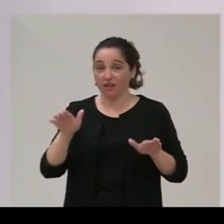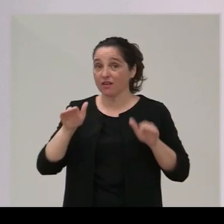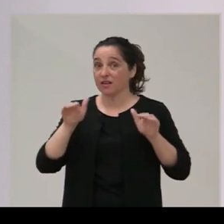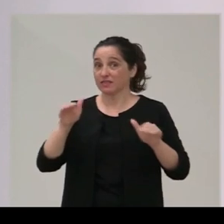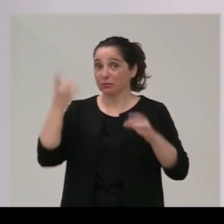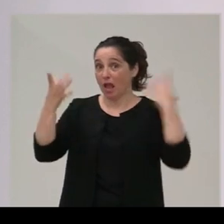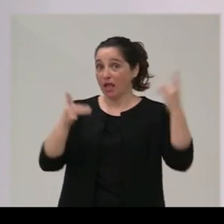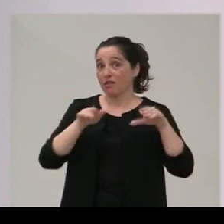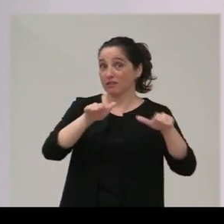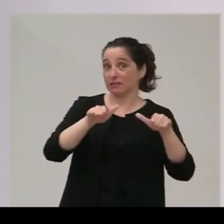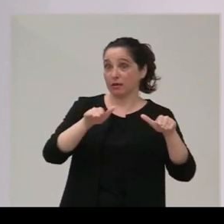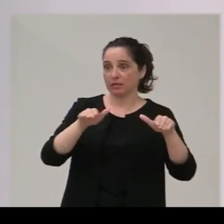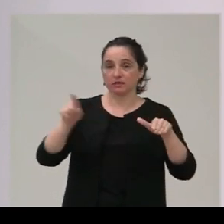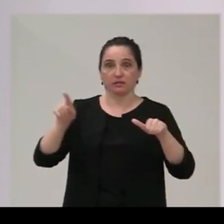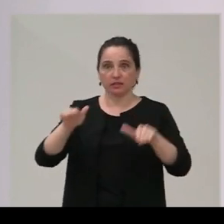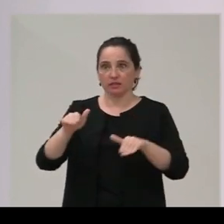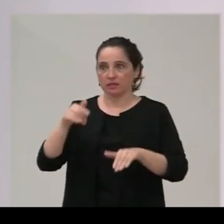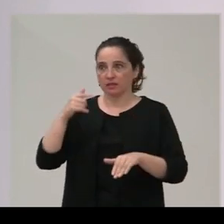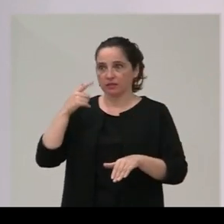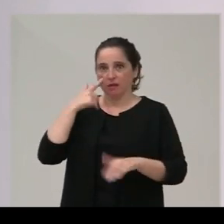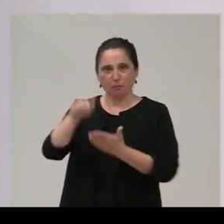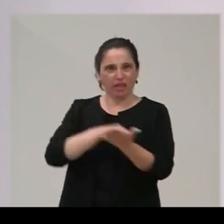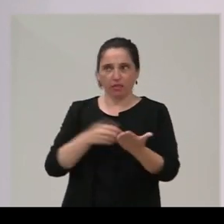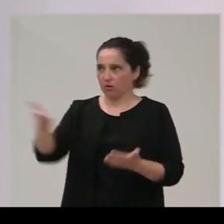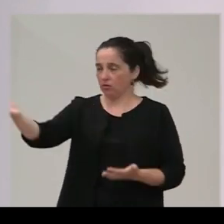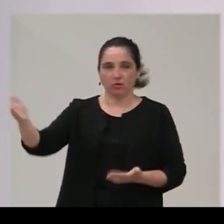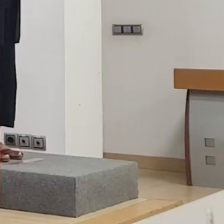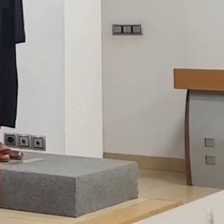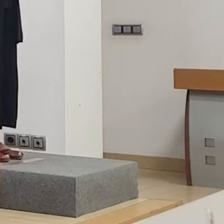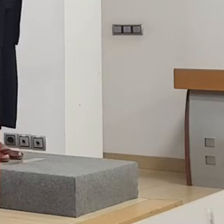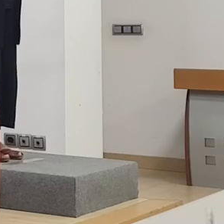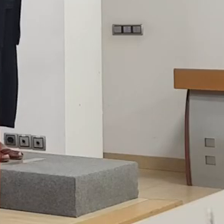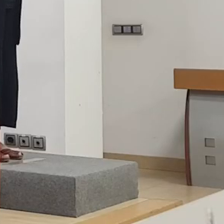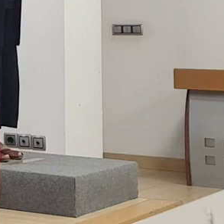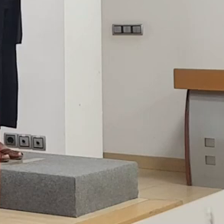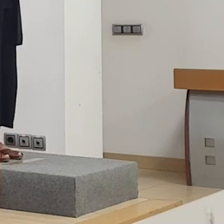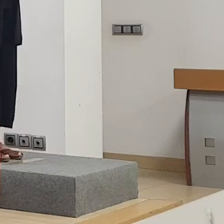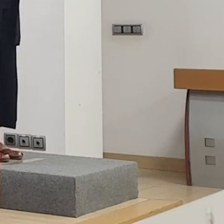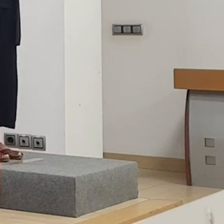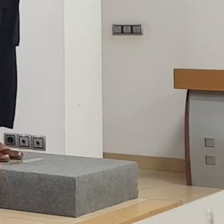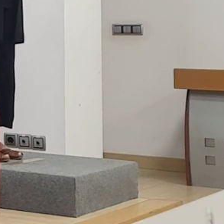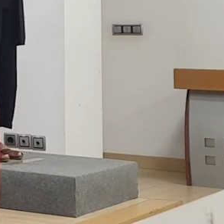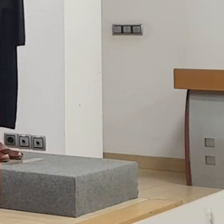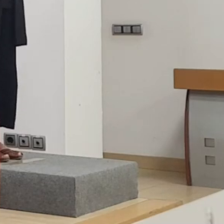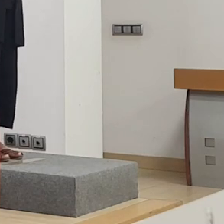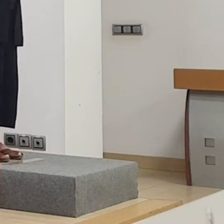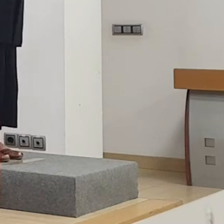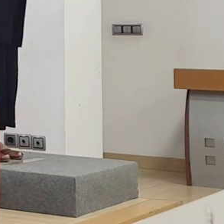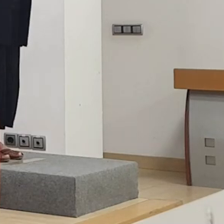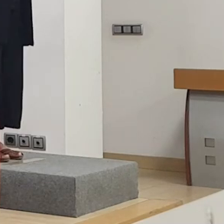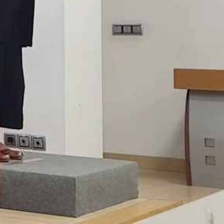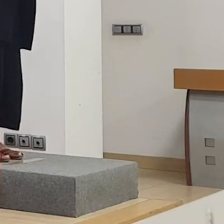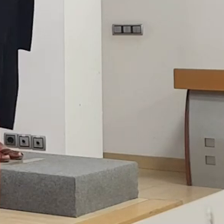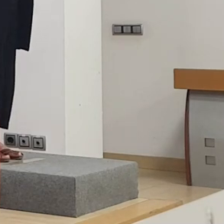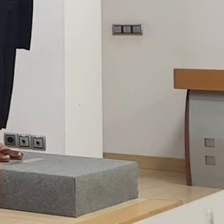la actividad del palacio pues no tengamos que verle vacío y cerrado porque eso es algo que el anterior gobierno privó a todos